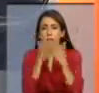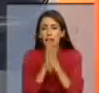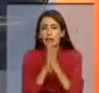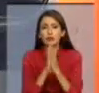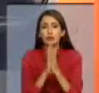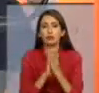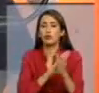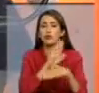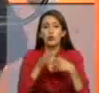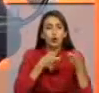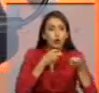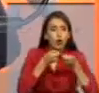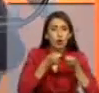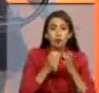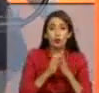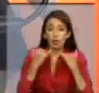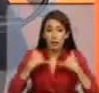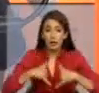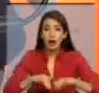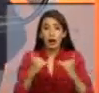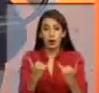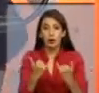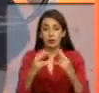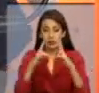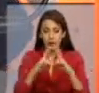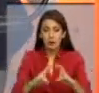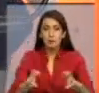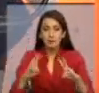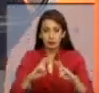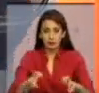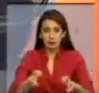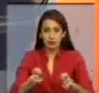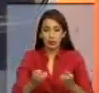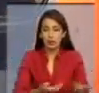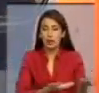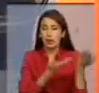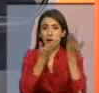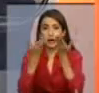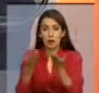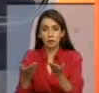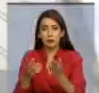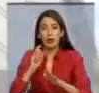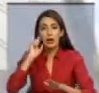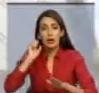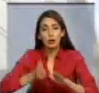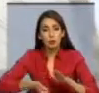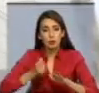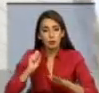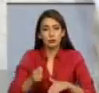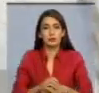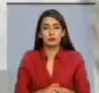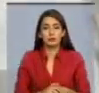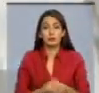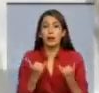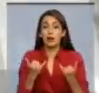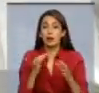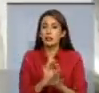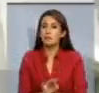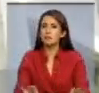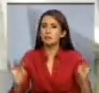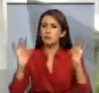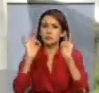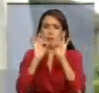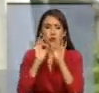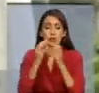control. Vamos a llevar esa trama en genérico, es la que vamos a llevarle al juez. En este caso, un punto clave ha sido la